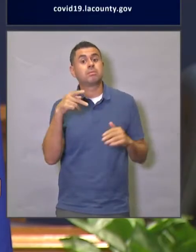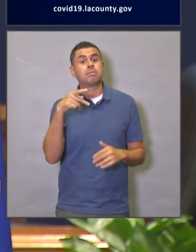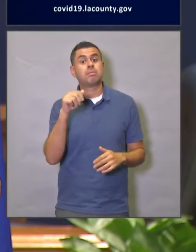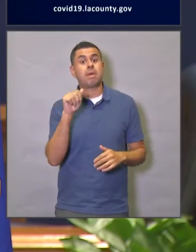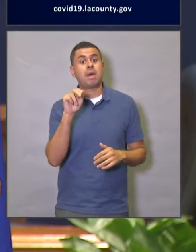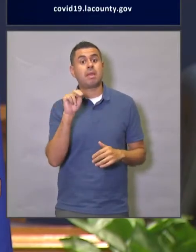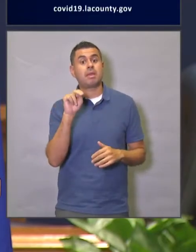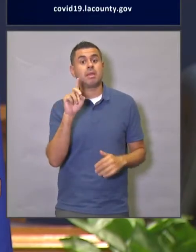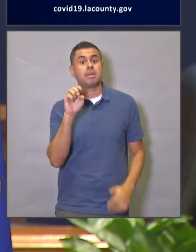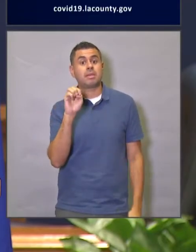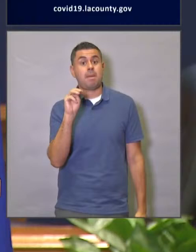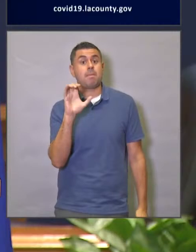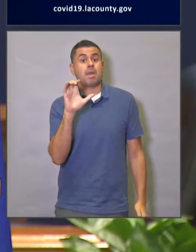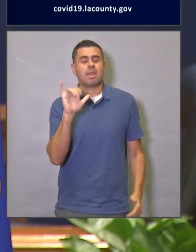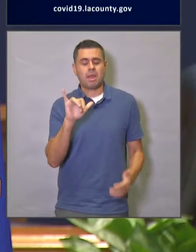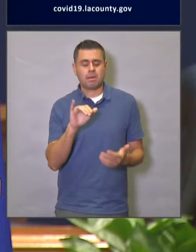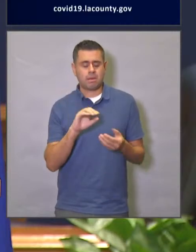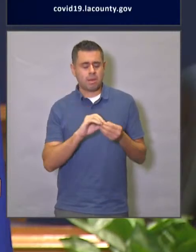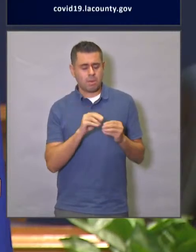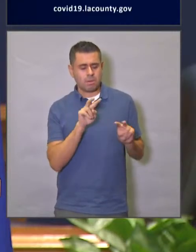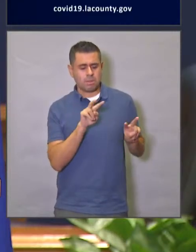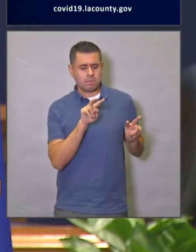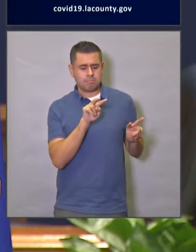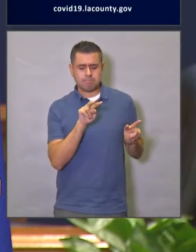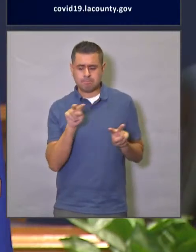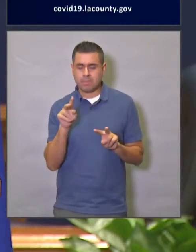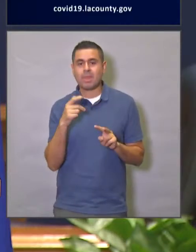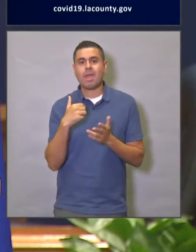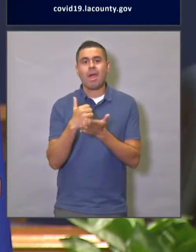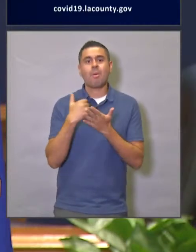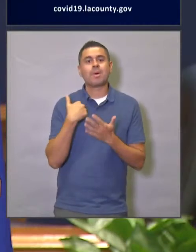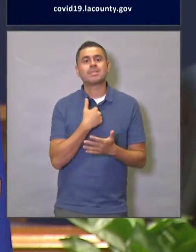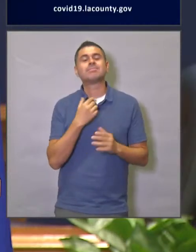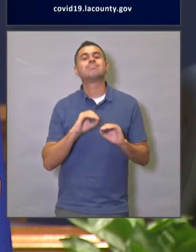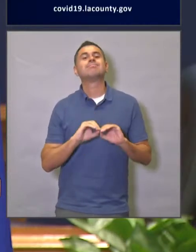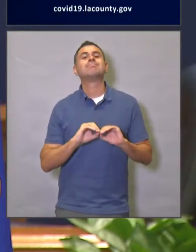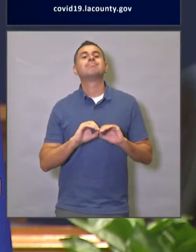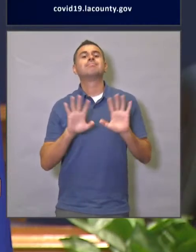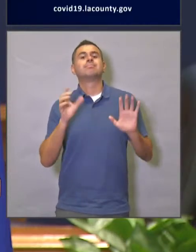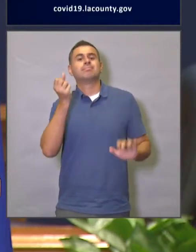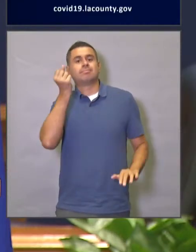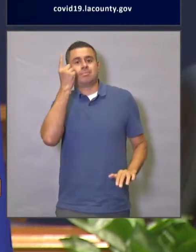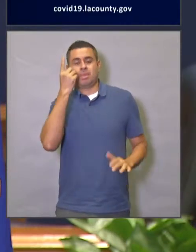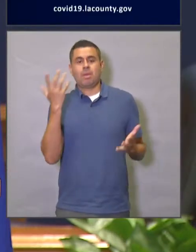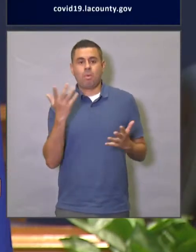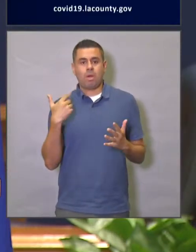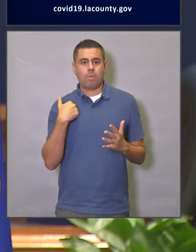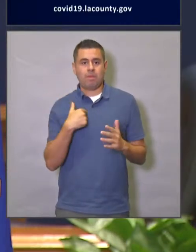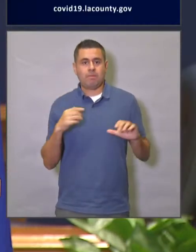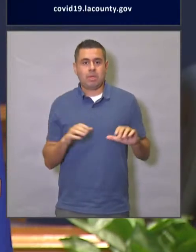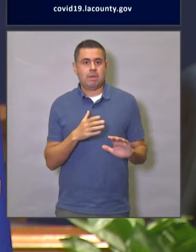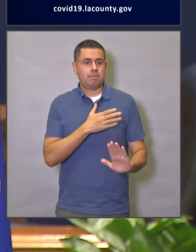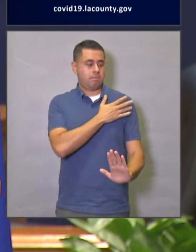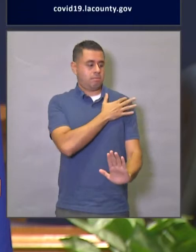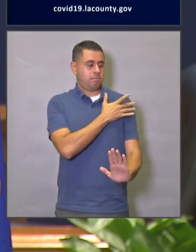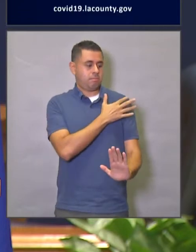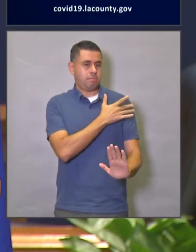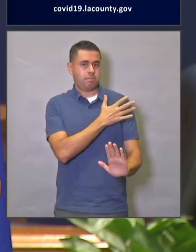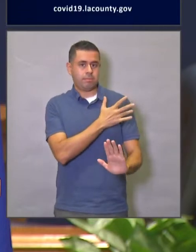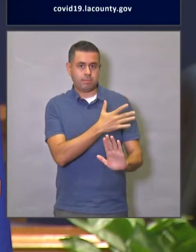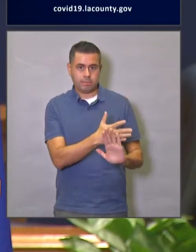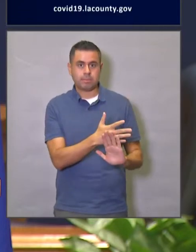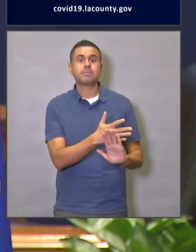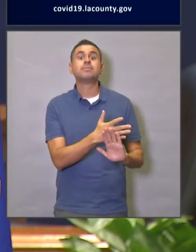estos datos nos ayudan a comprender cómo estamos haciendo en este momento y el impacto de las acciones pasadas, incluidos